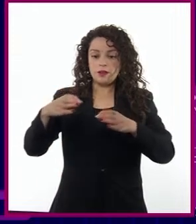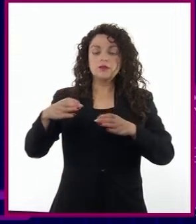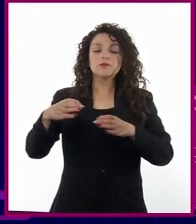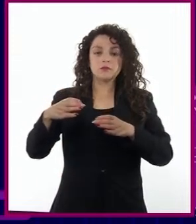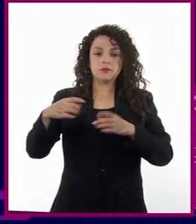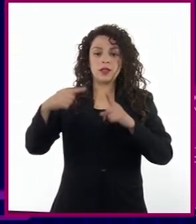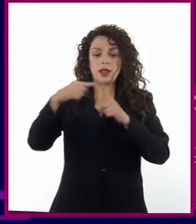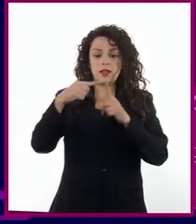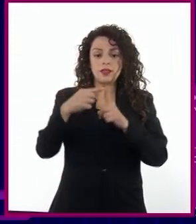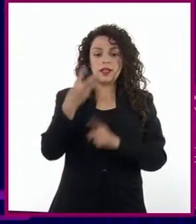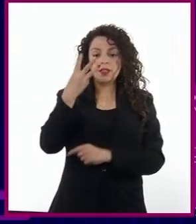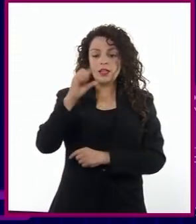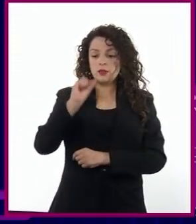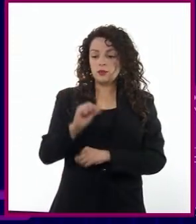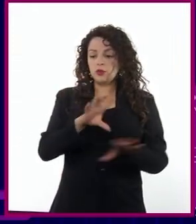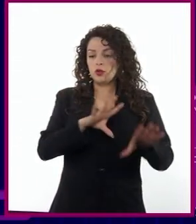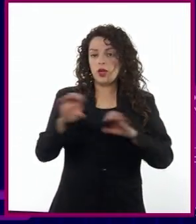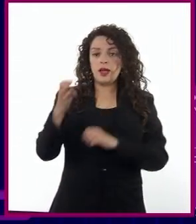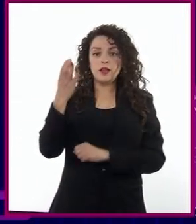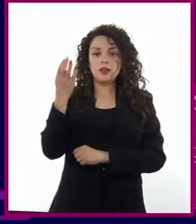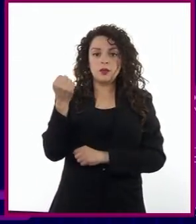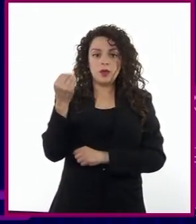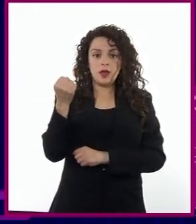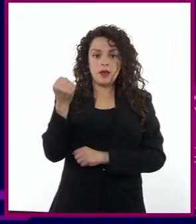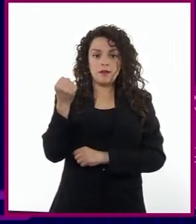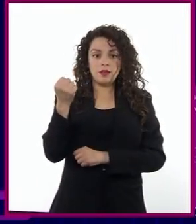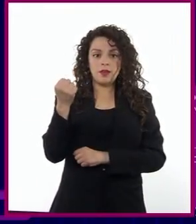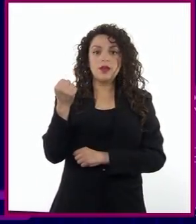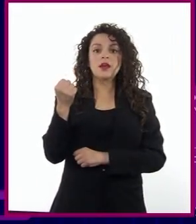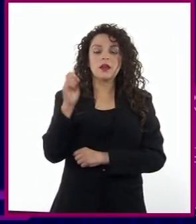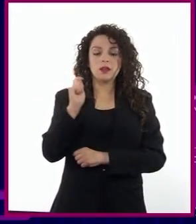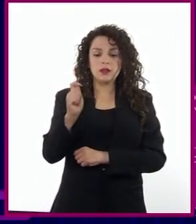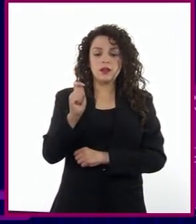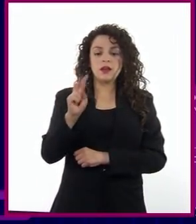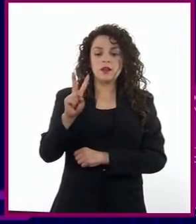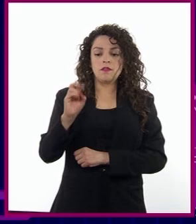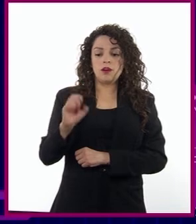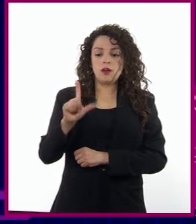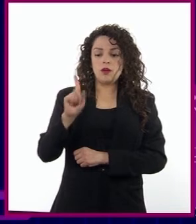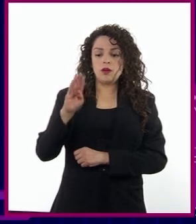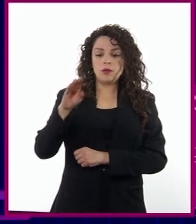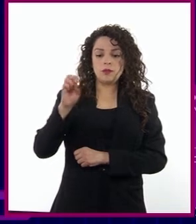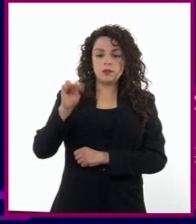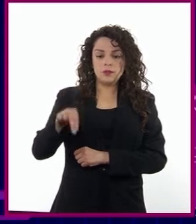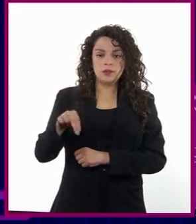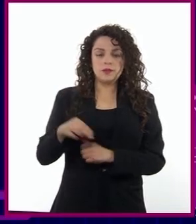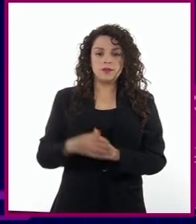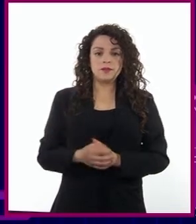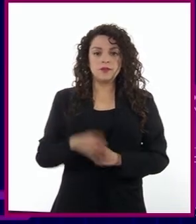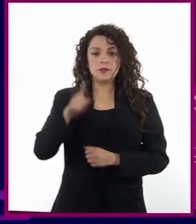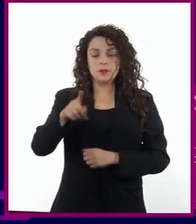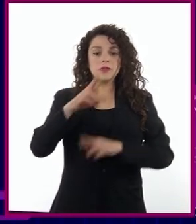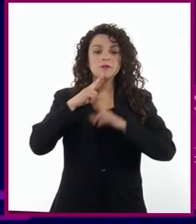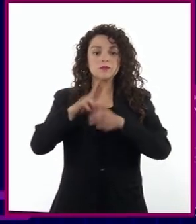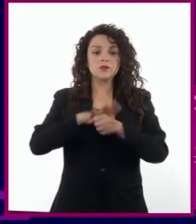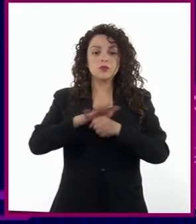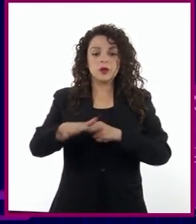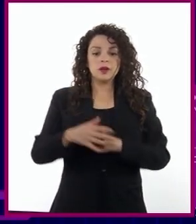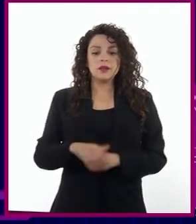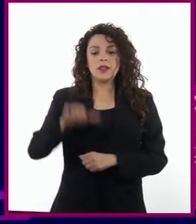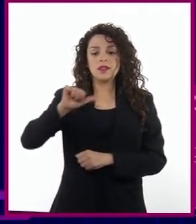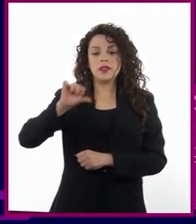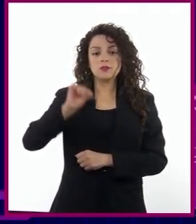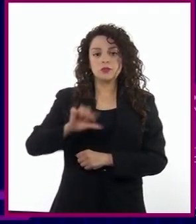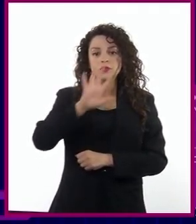3.509 metros cúbicos relativos al volumen de cada caja, dando como resultado